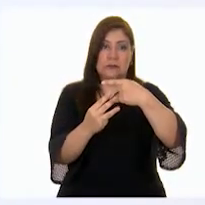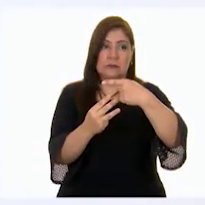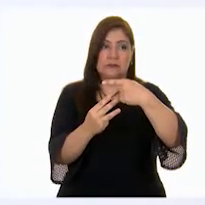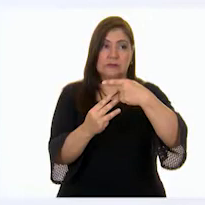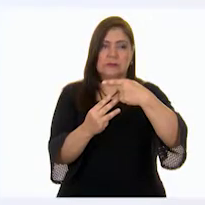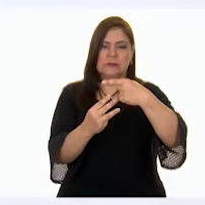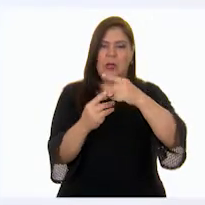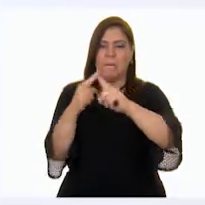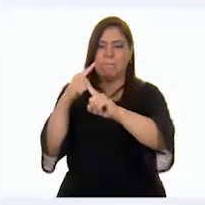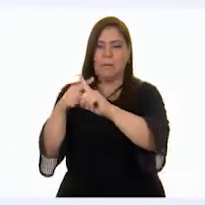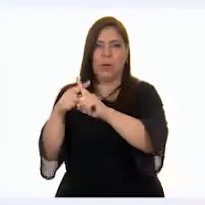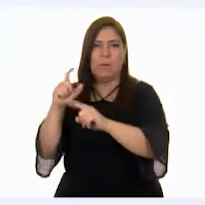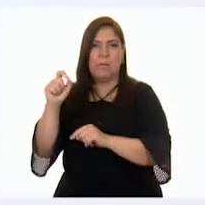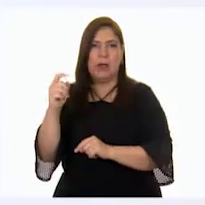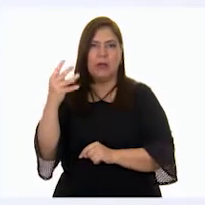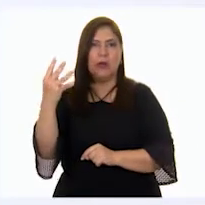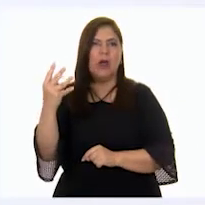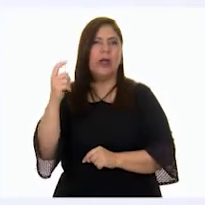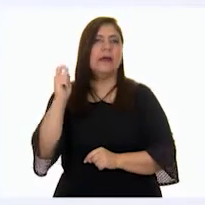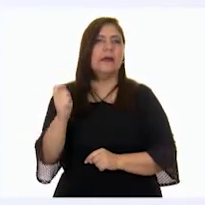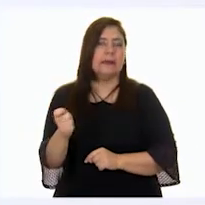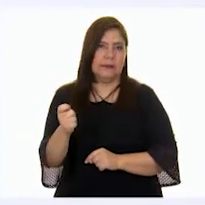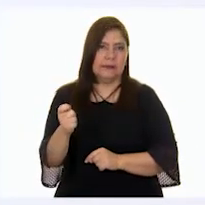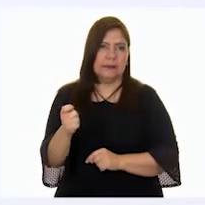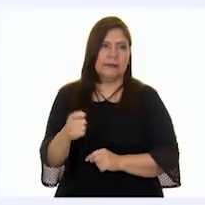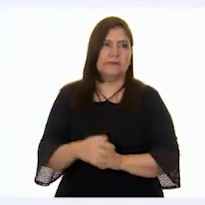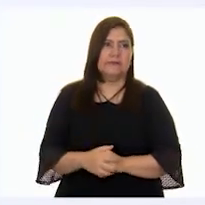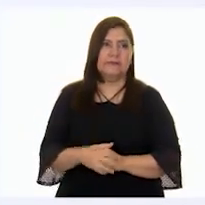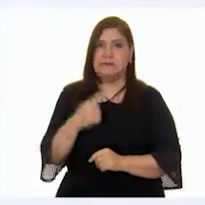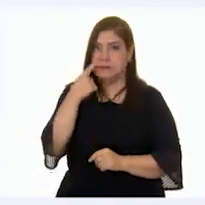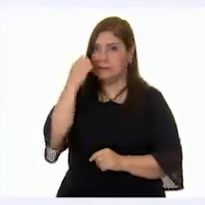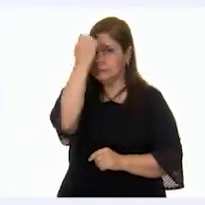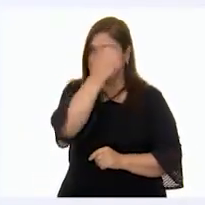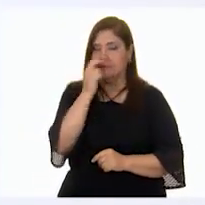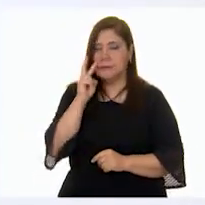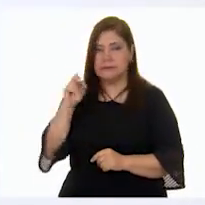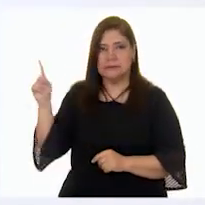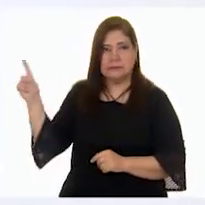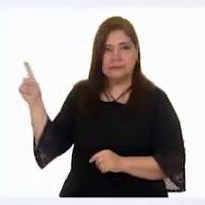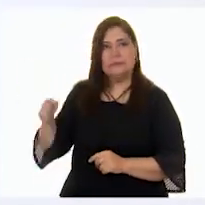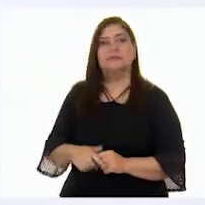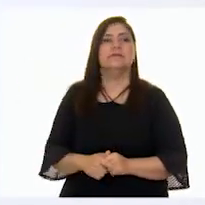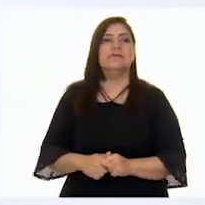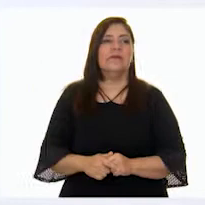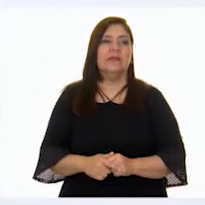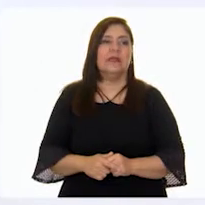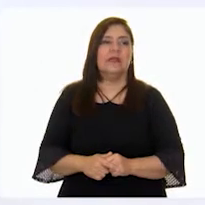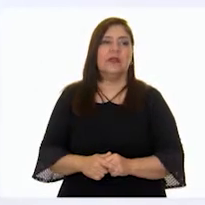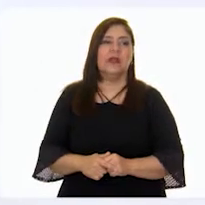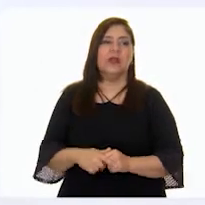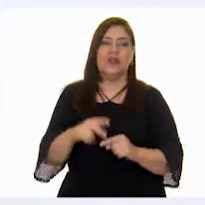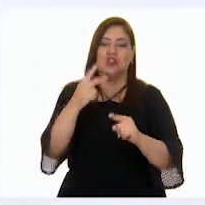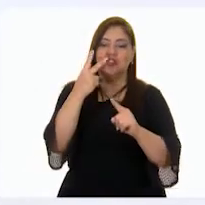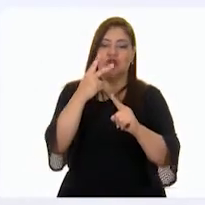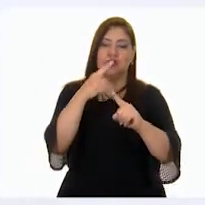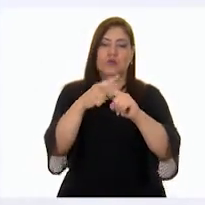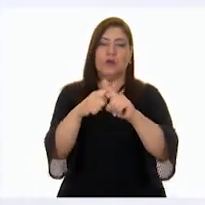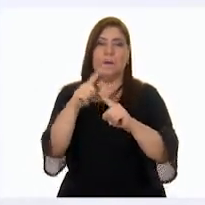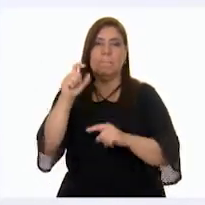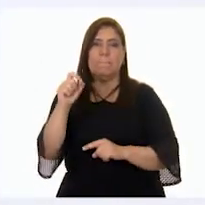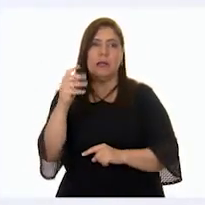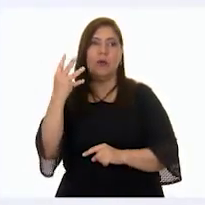de 24. Esto es igual. Observemos muy bien. 2 por 24.